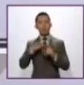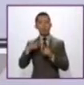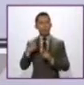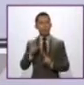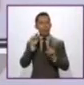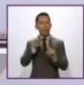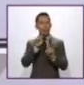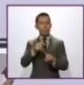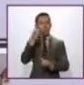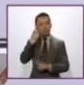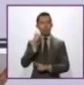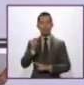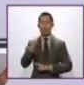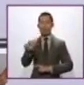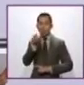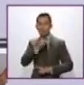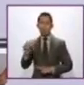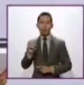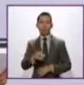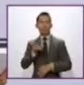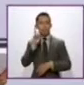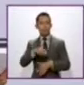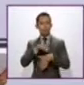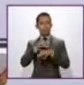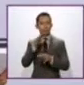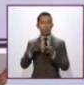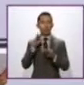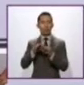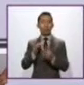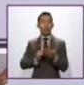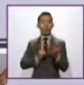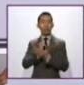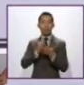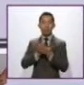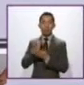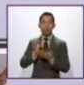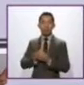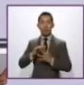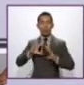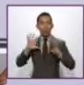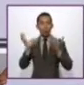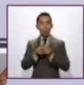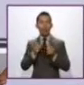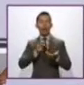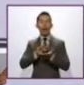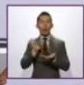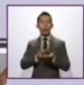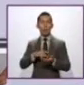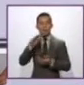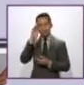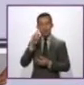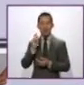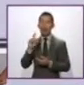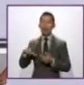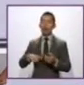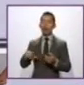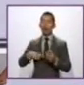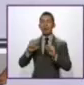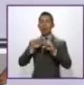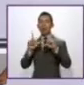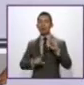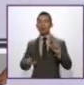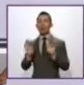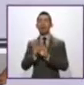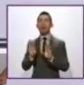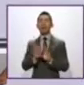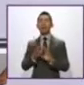sea obligación, para que realmente las decisiones sean tomadas en conjunto, no como el gobierno federal lo ha hecho al